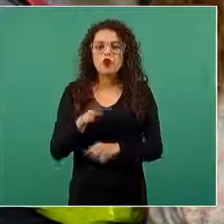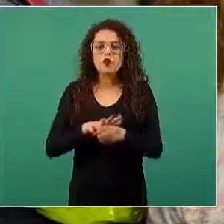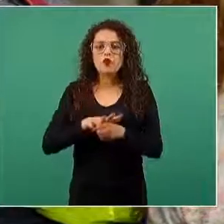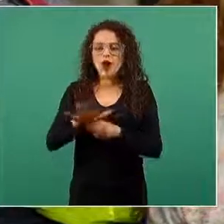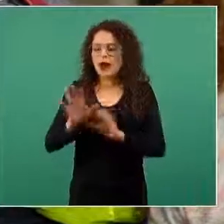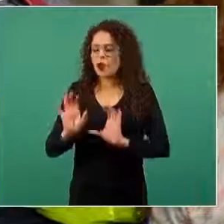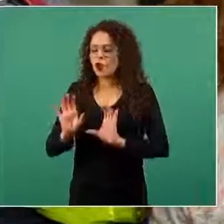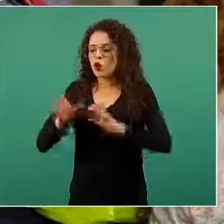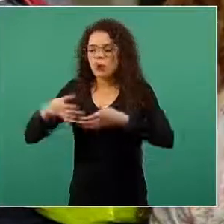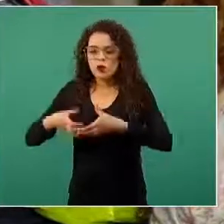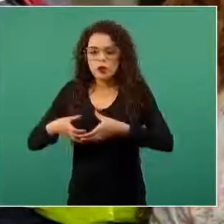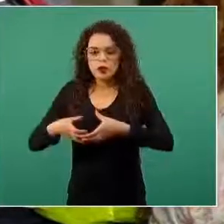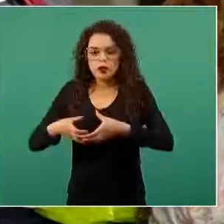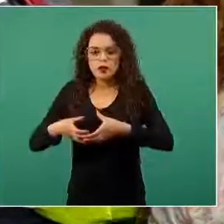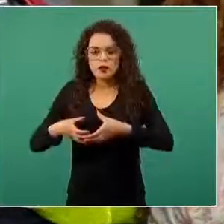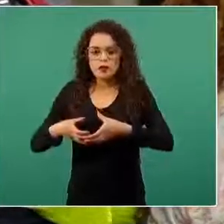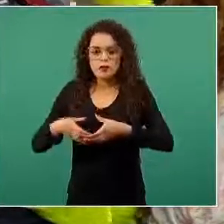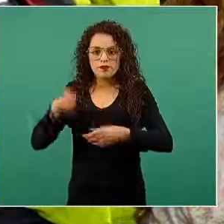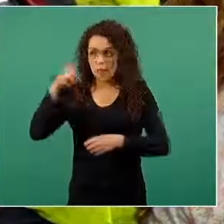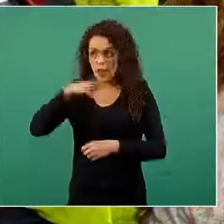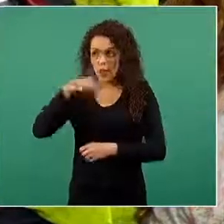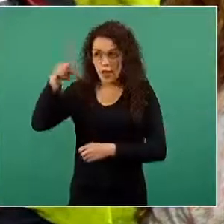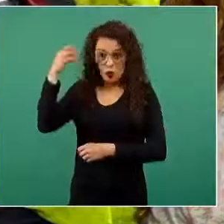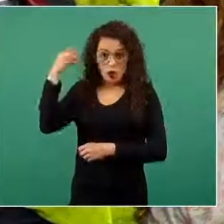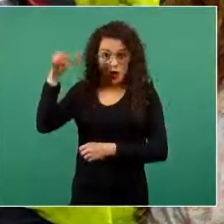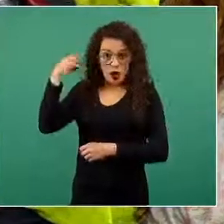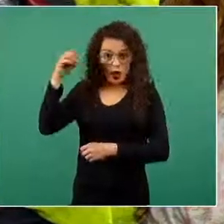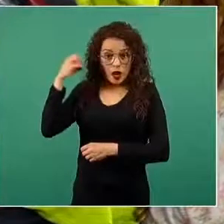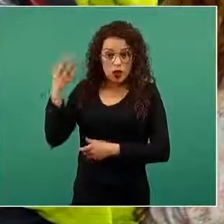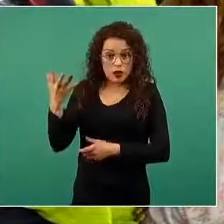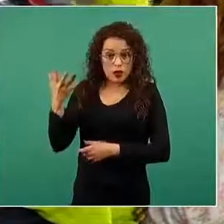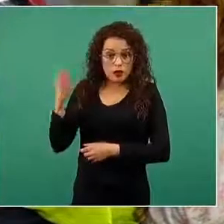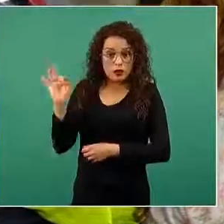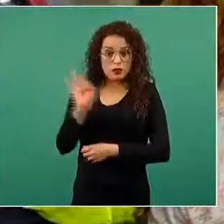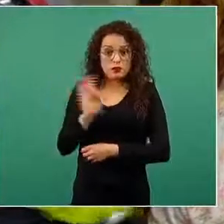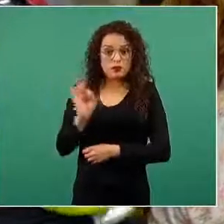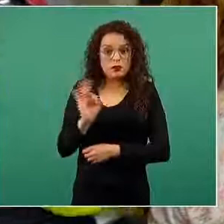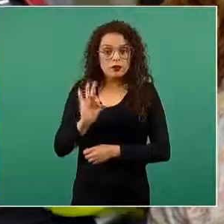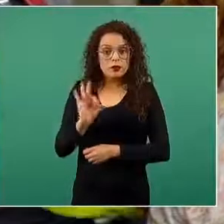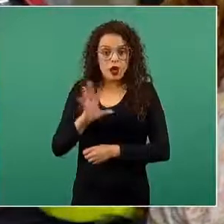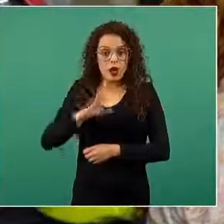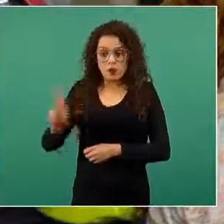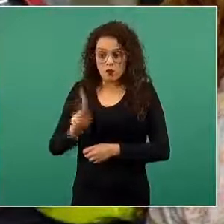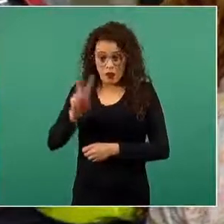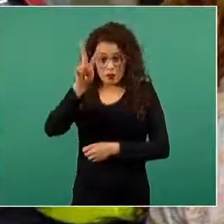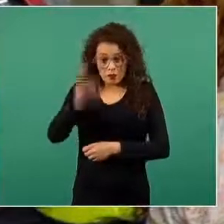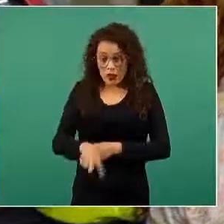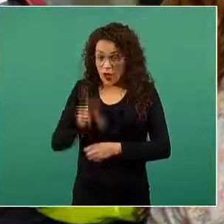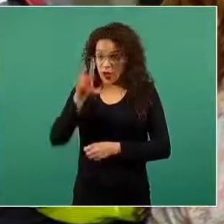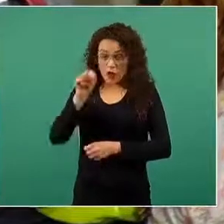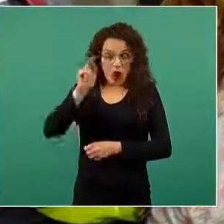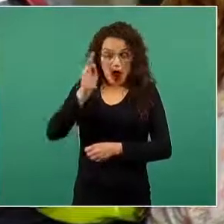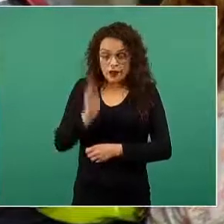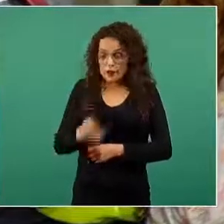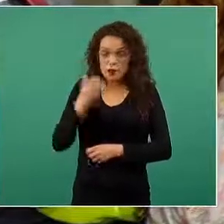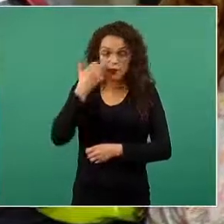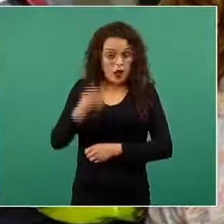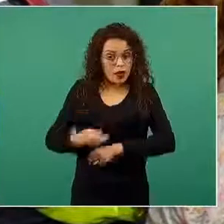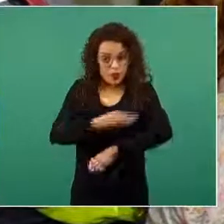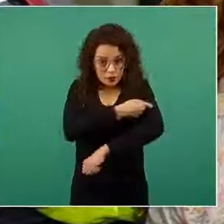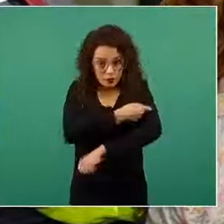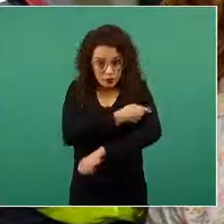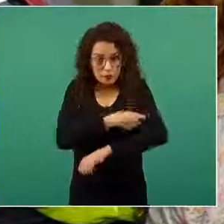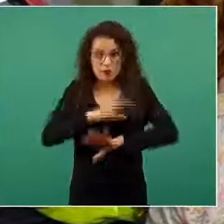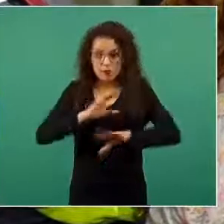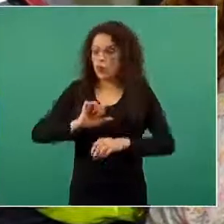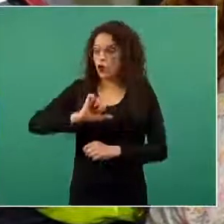comunidades, cuántas sí hay en Oaxaca, si ha habido pueblos que han decidido no vacunarse. En otros